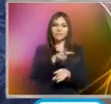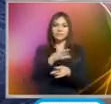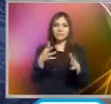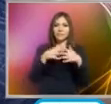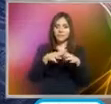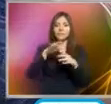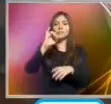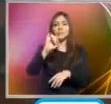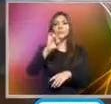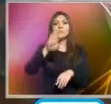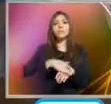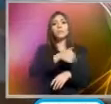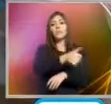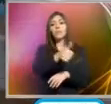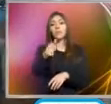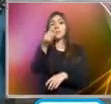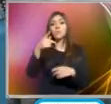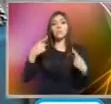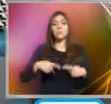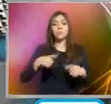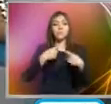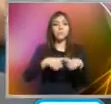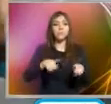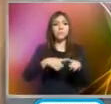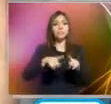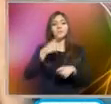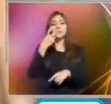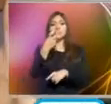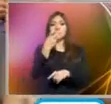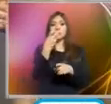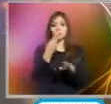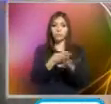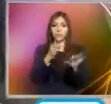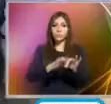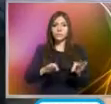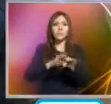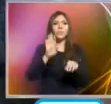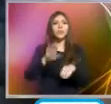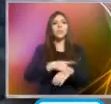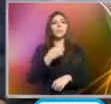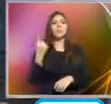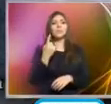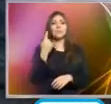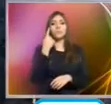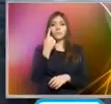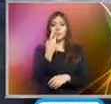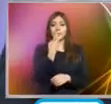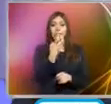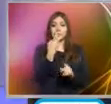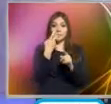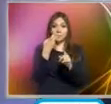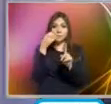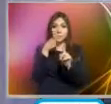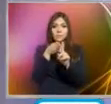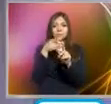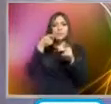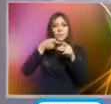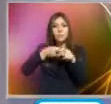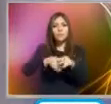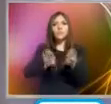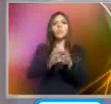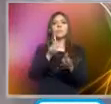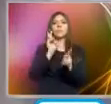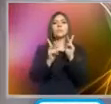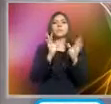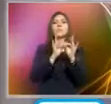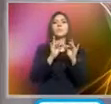Brenda? Sí, depende de cada persona. Este punto es bien importante. Yo creo que es como un punto donde debemos de partir para hablar de infidelidad, ¿no?